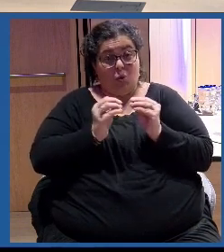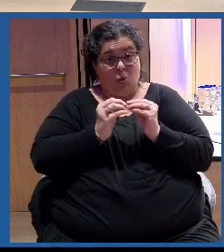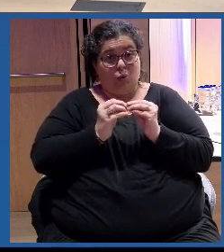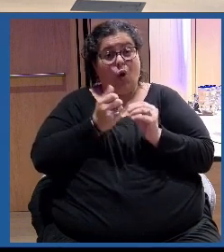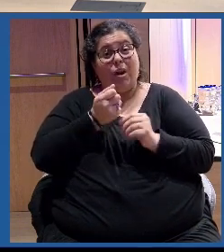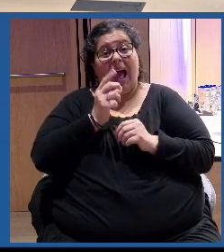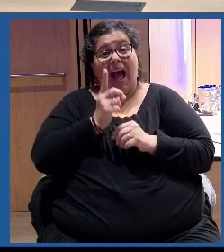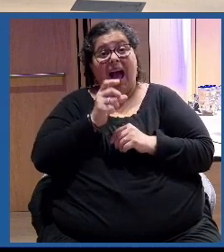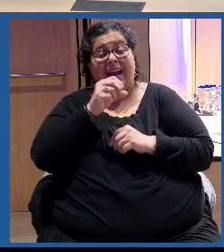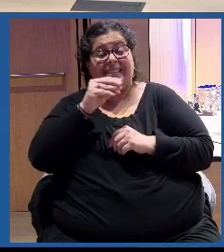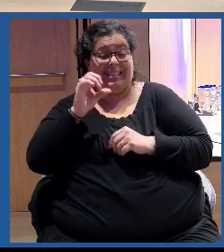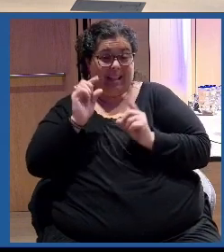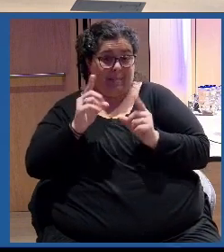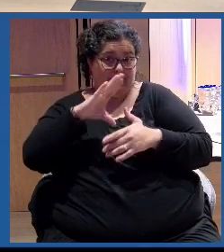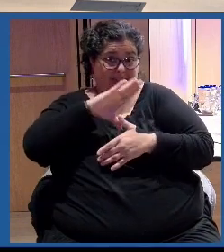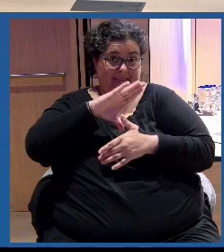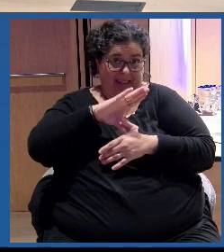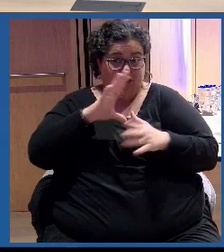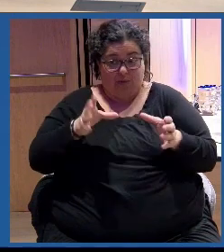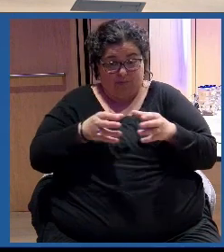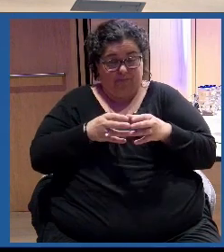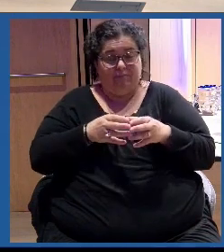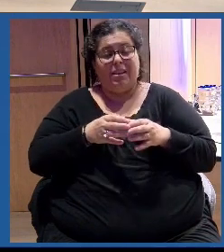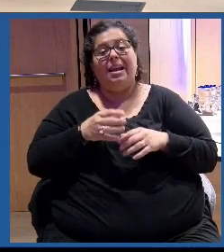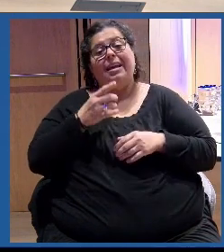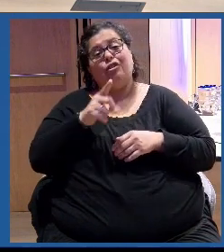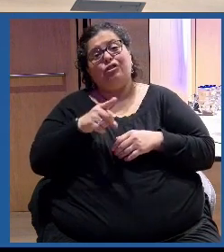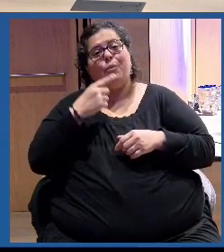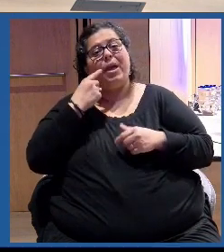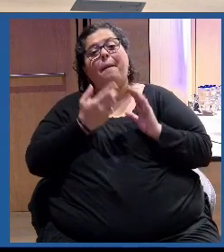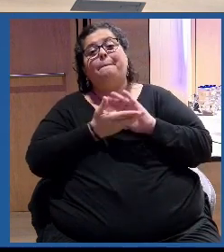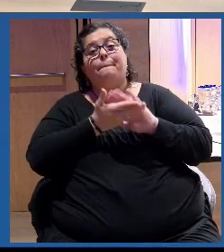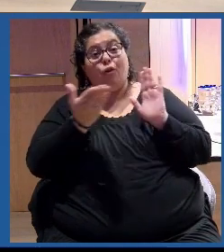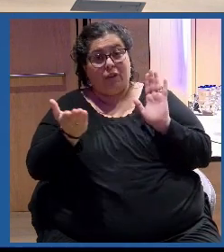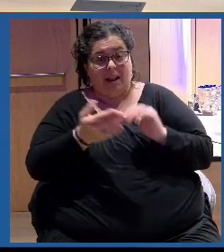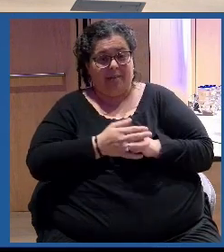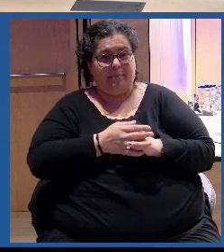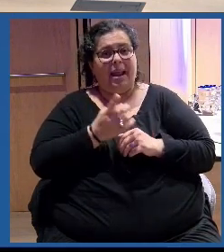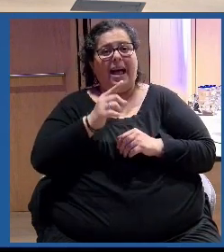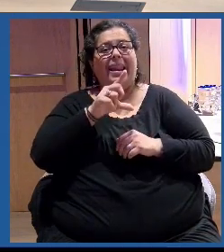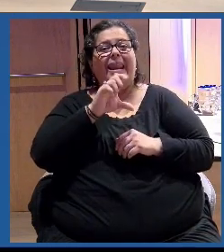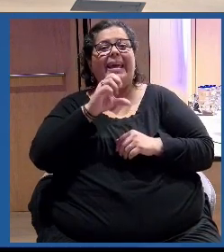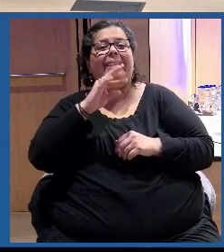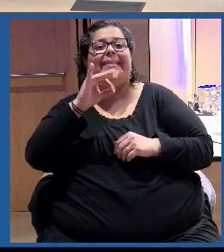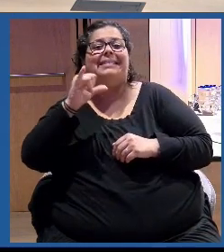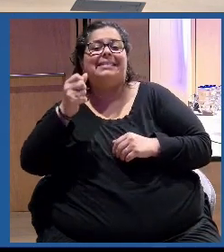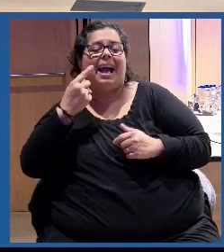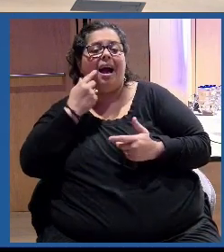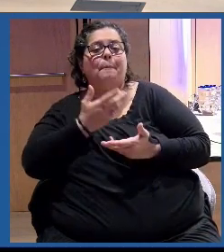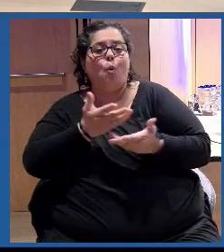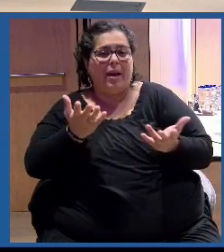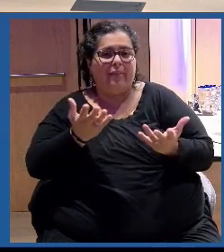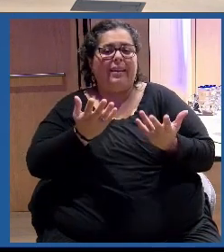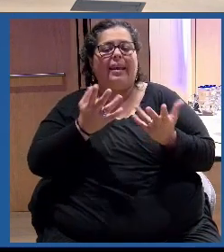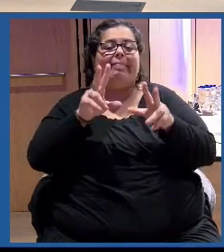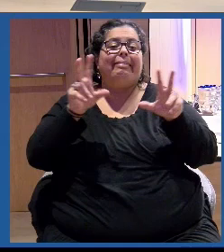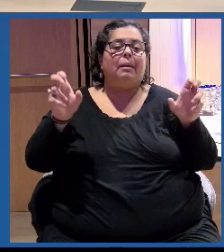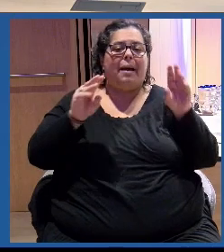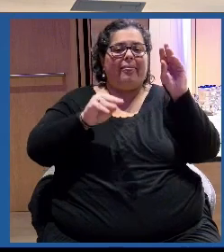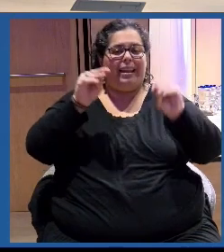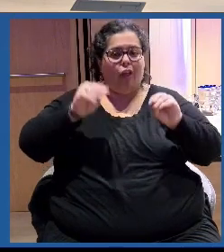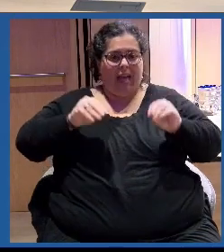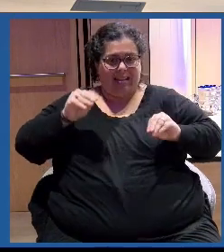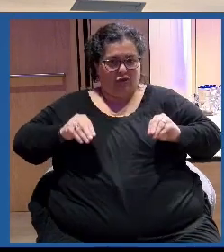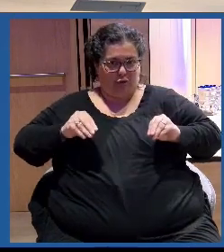Ministerio de Desarrollo Social. Entonces, no doy más preámbulos, paso a que Leticia nos presente un poco el tema de los datos y cómo